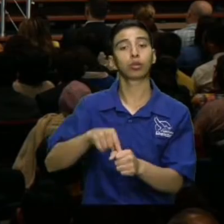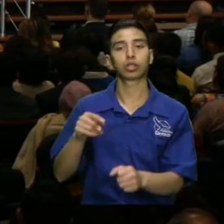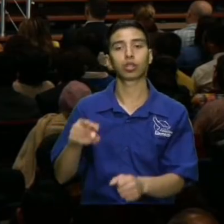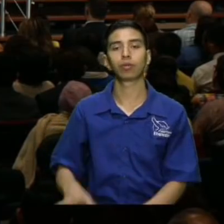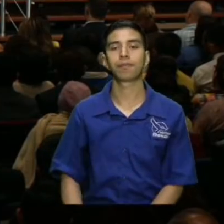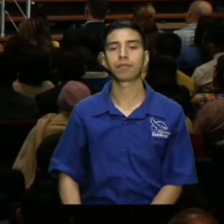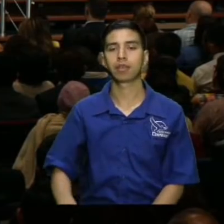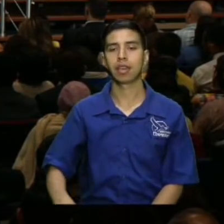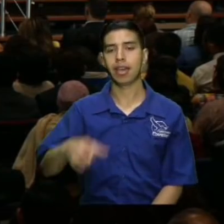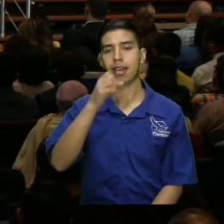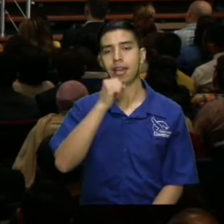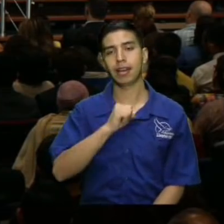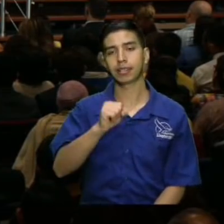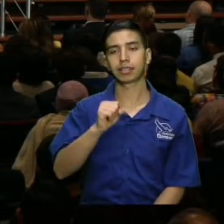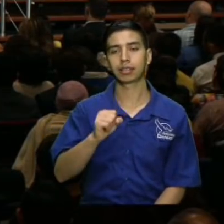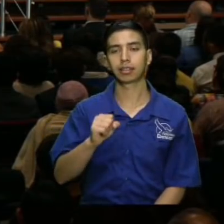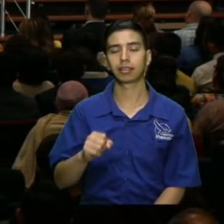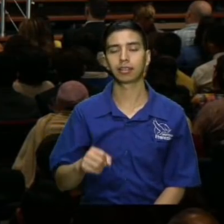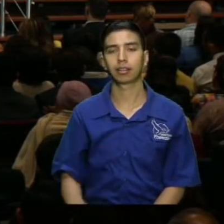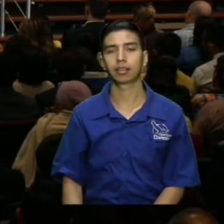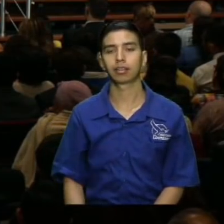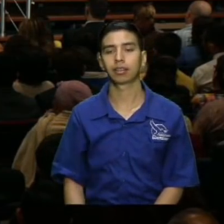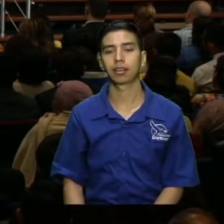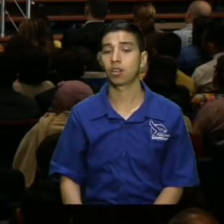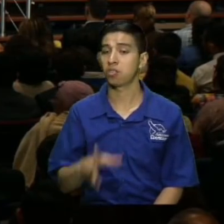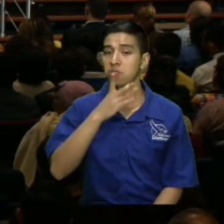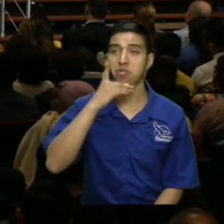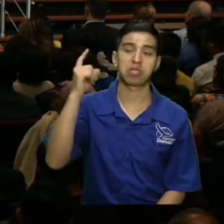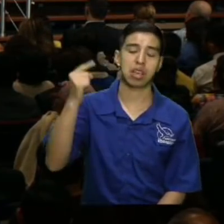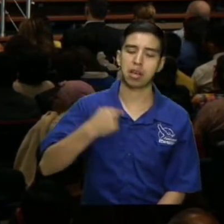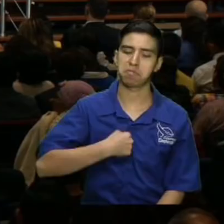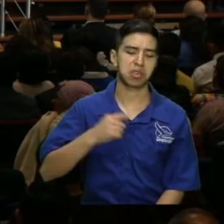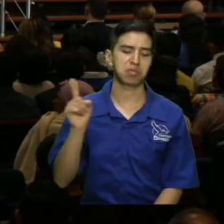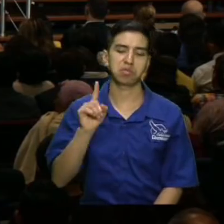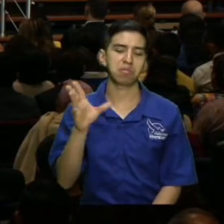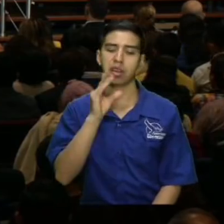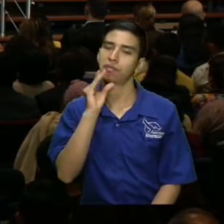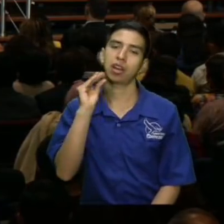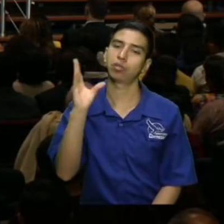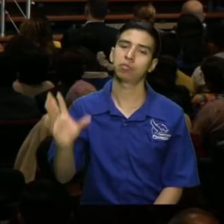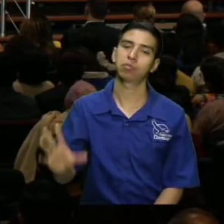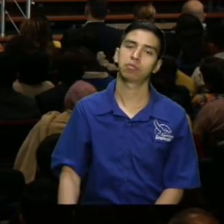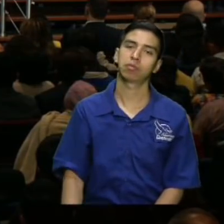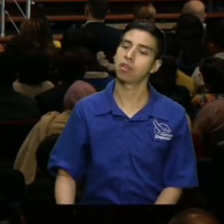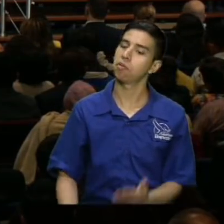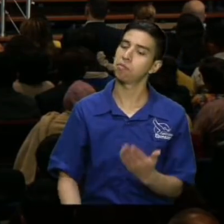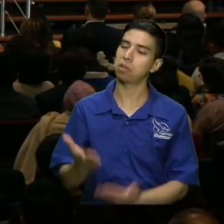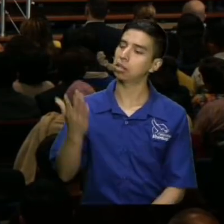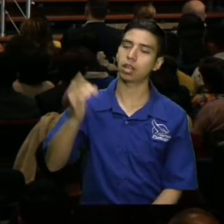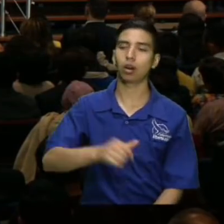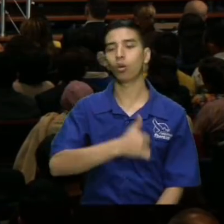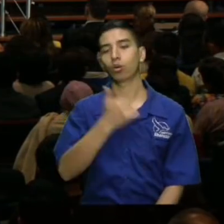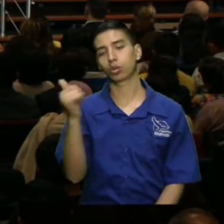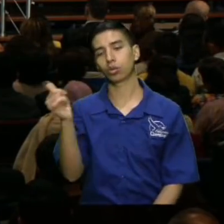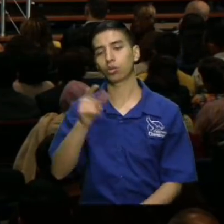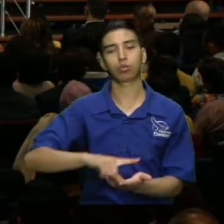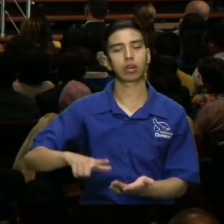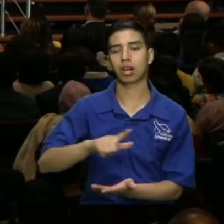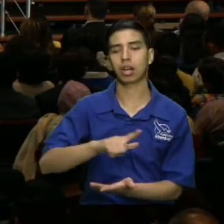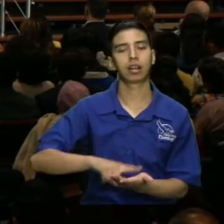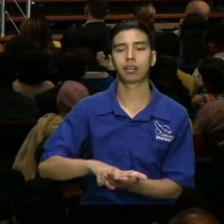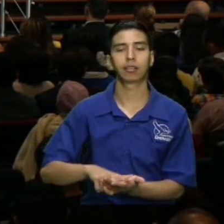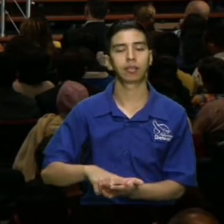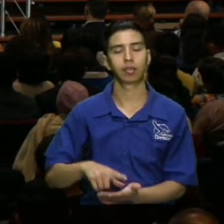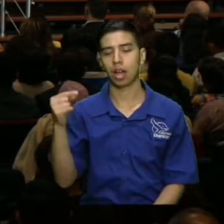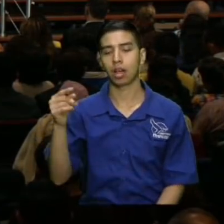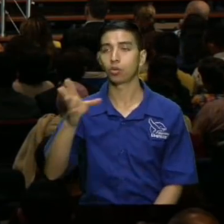es que Dios no me ha dicho. Dios jamás no me ha dicho, vas a irte a tal lado y ahí vas a